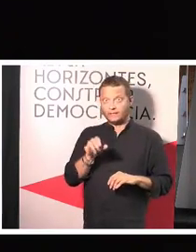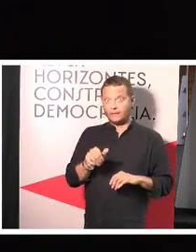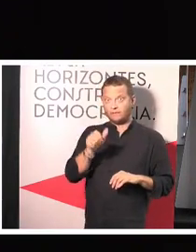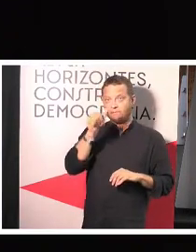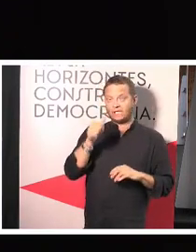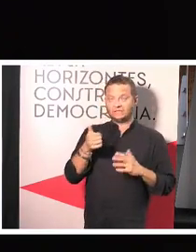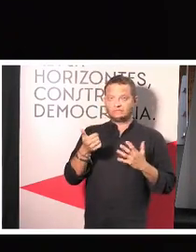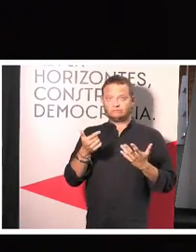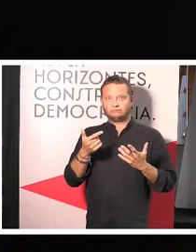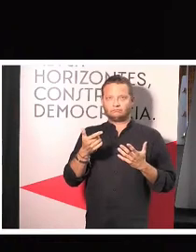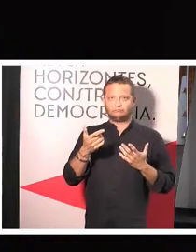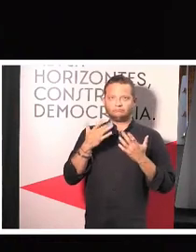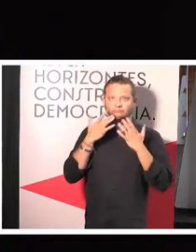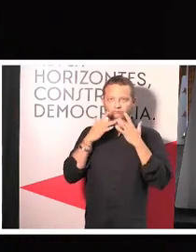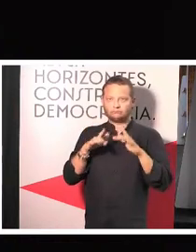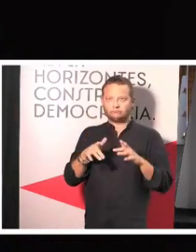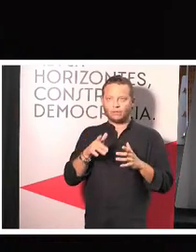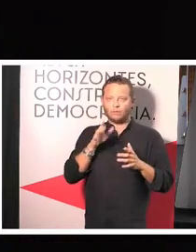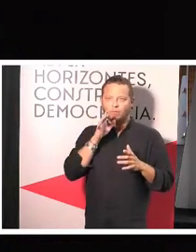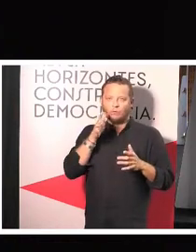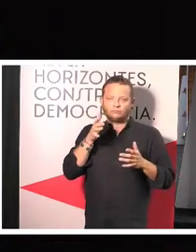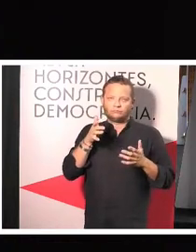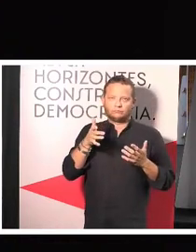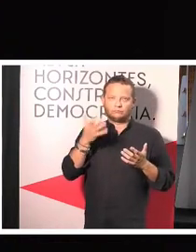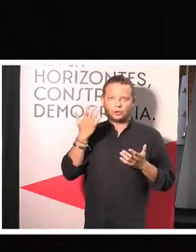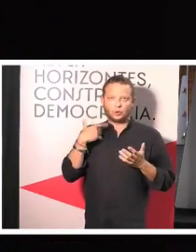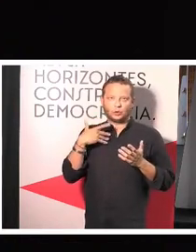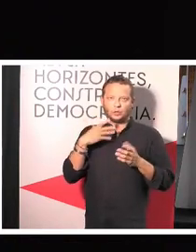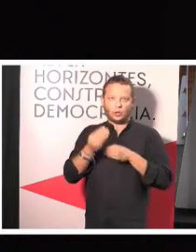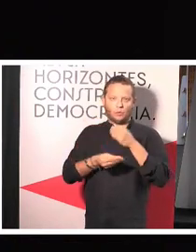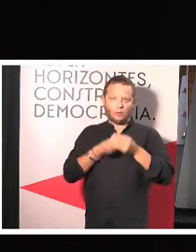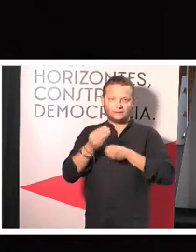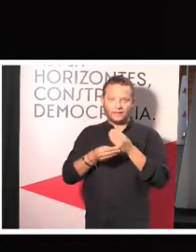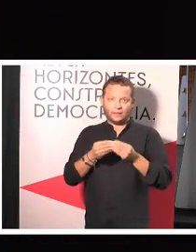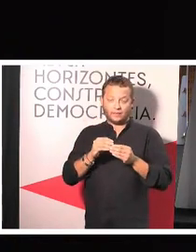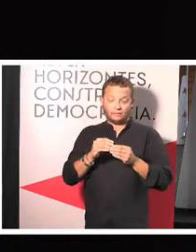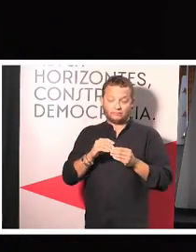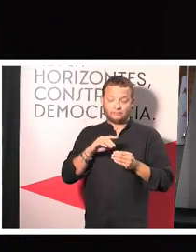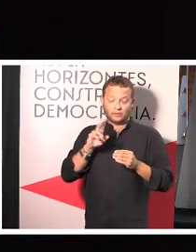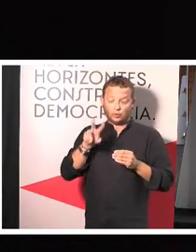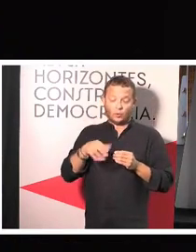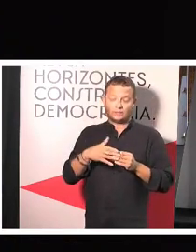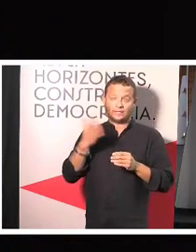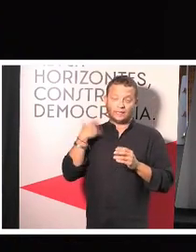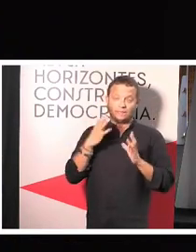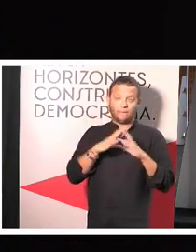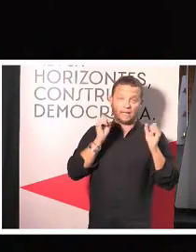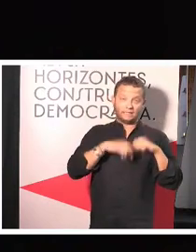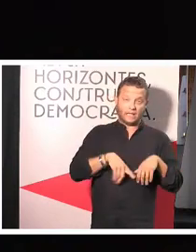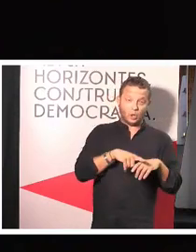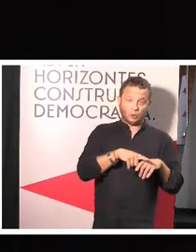sui generis, porque no es, tal y como se va a implementar, por desgracia, no es lo que se había pactado